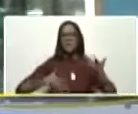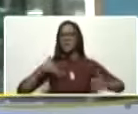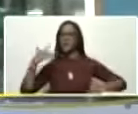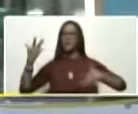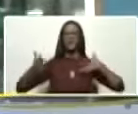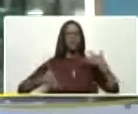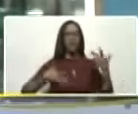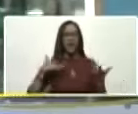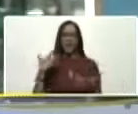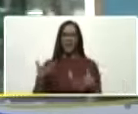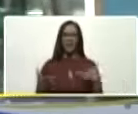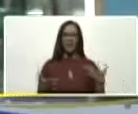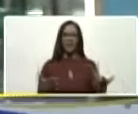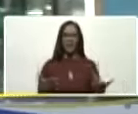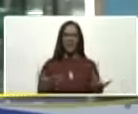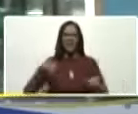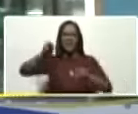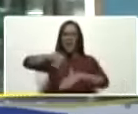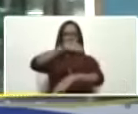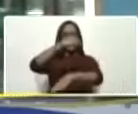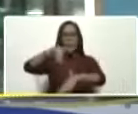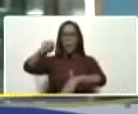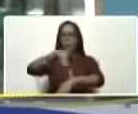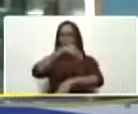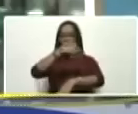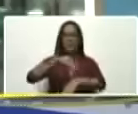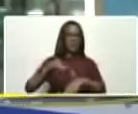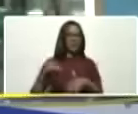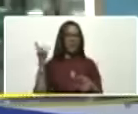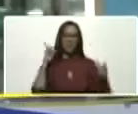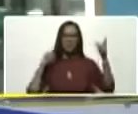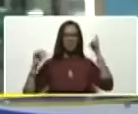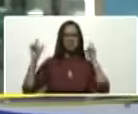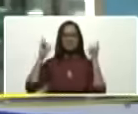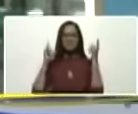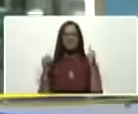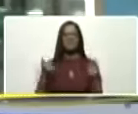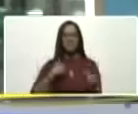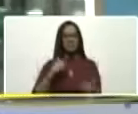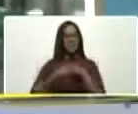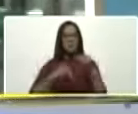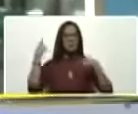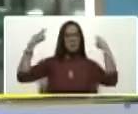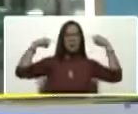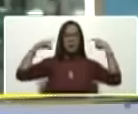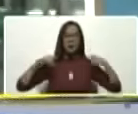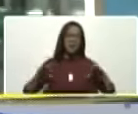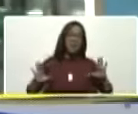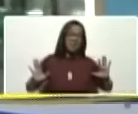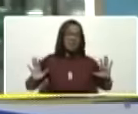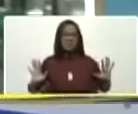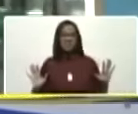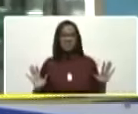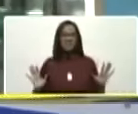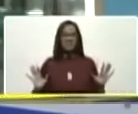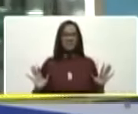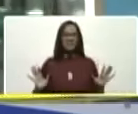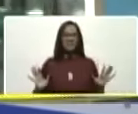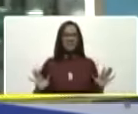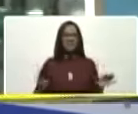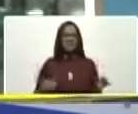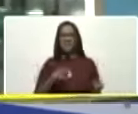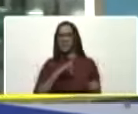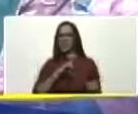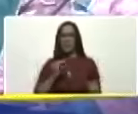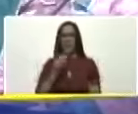disfrutar. Disfrutar la música, el ritmo. Y yo hago mi loquera, pues. Eso no es de ahora, es de